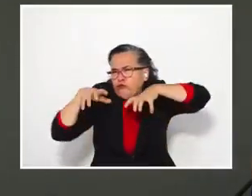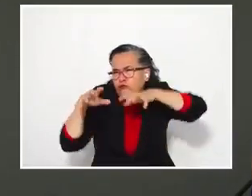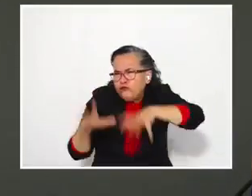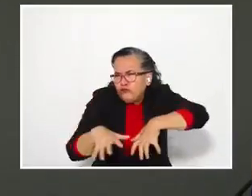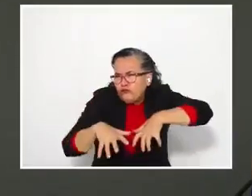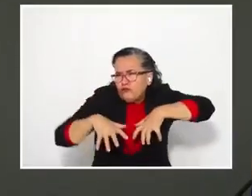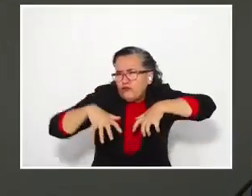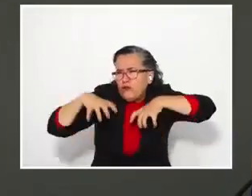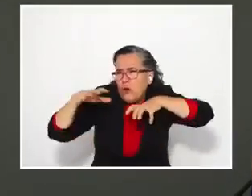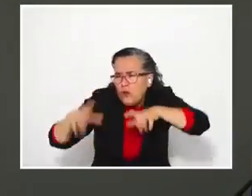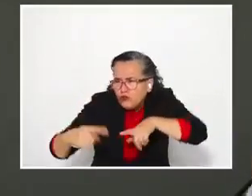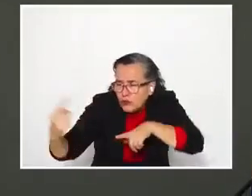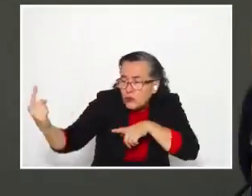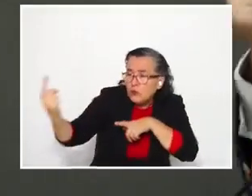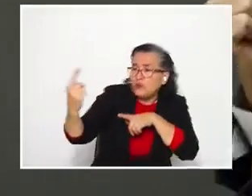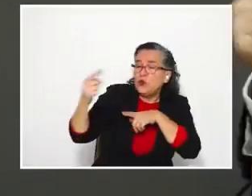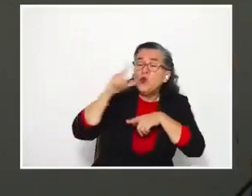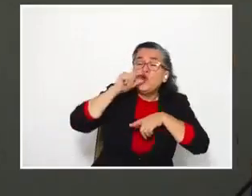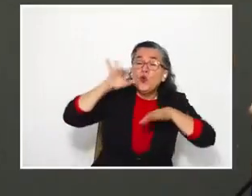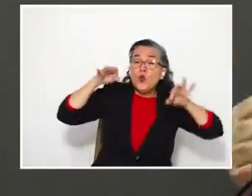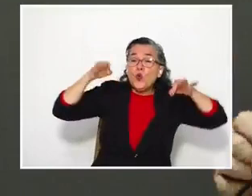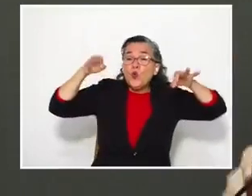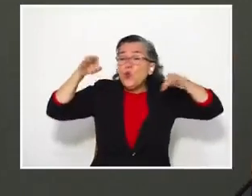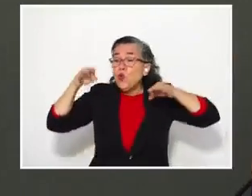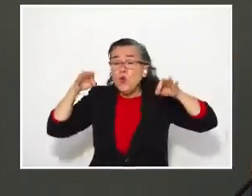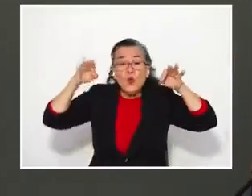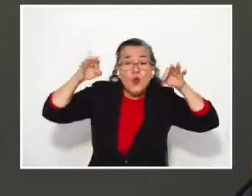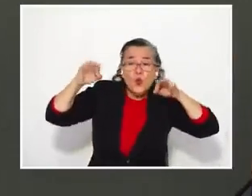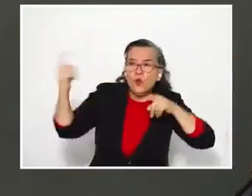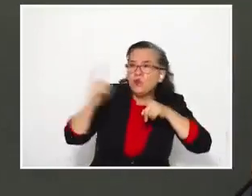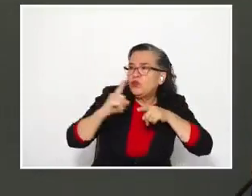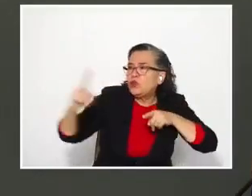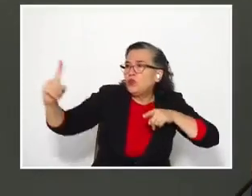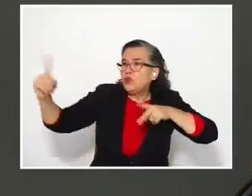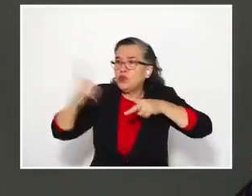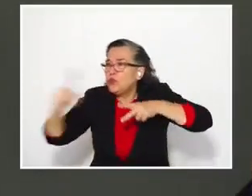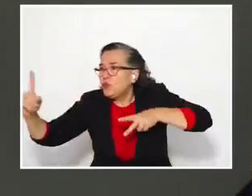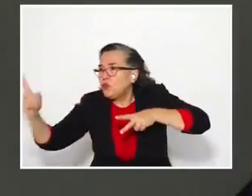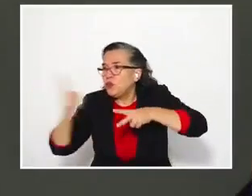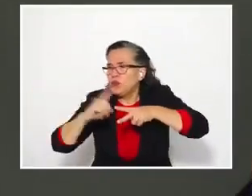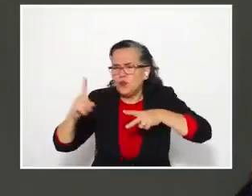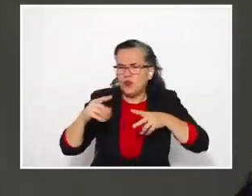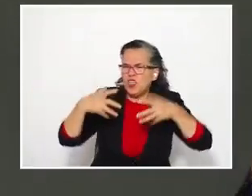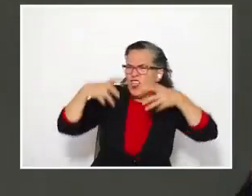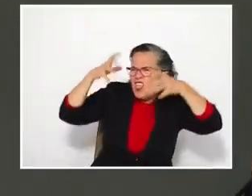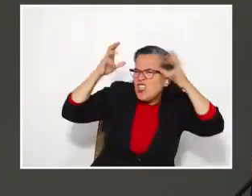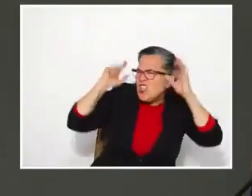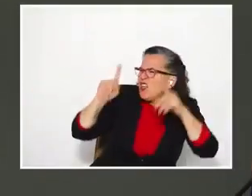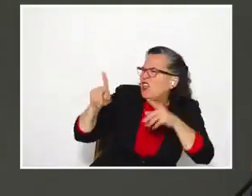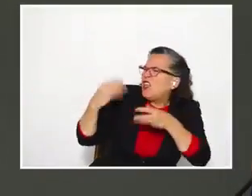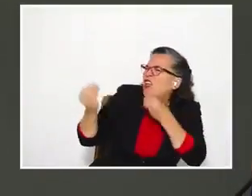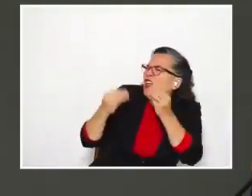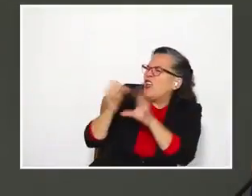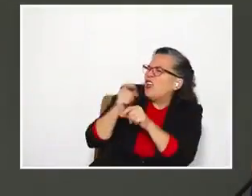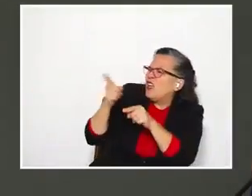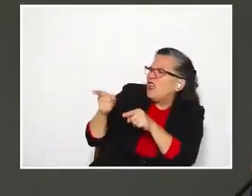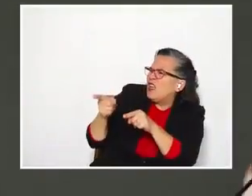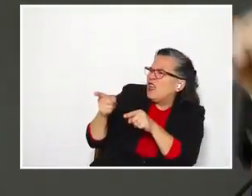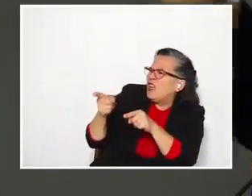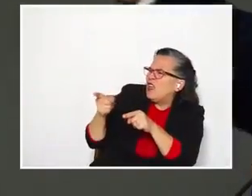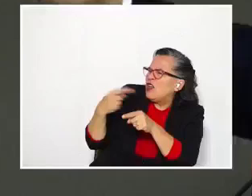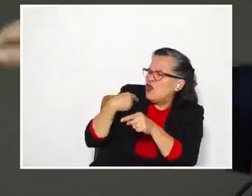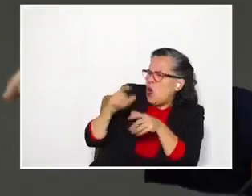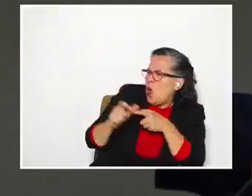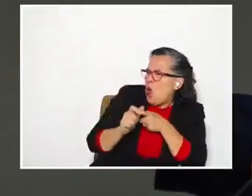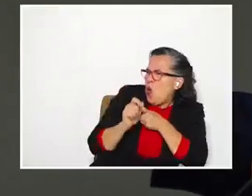colibrí que va y viene. Entonces, le dice el tigre al colibrí: ¿y qué estás haciendo? Dice: yo voy